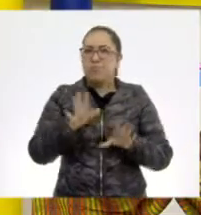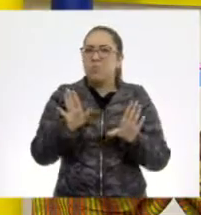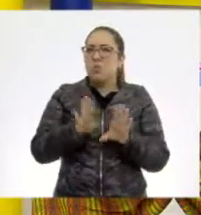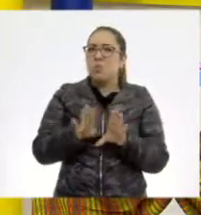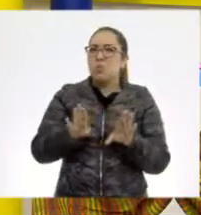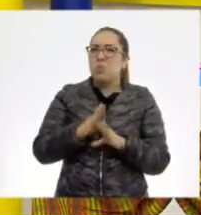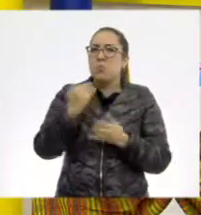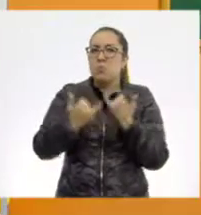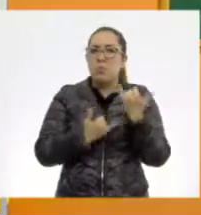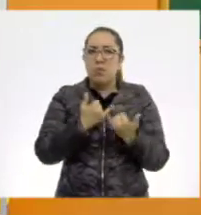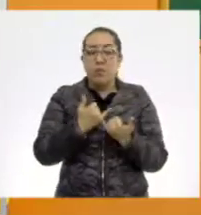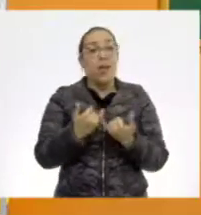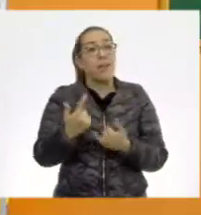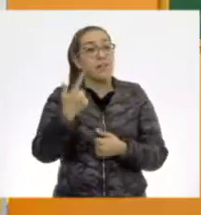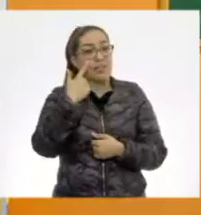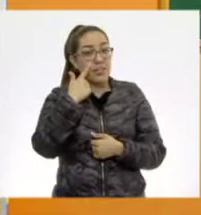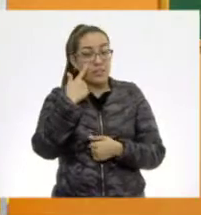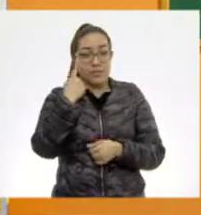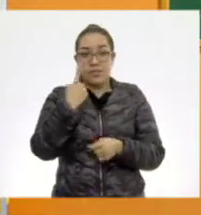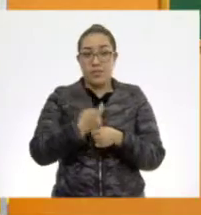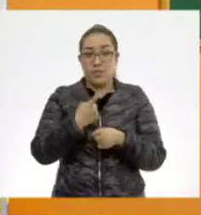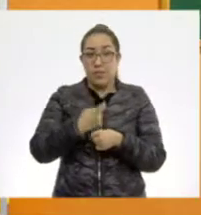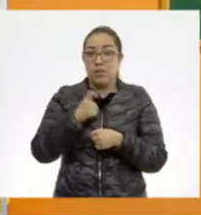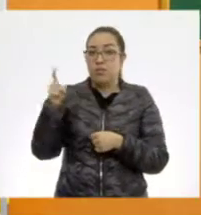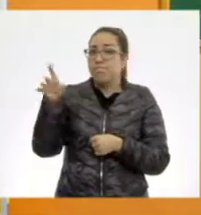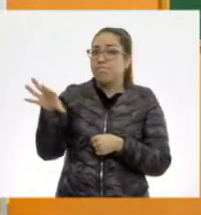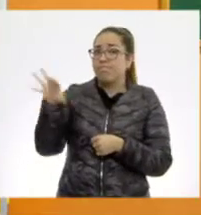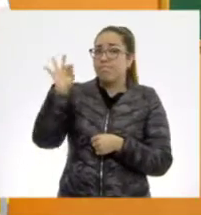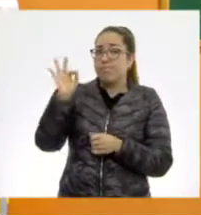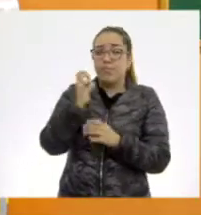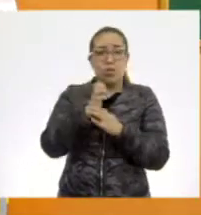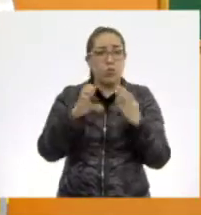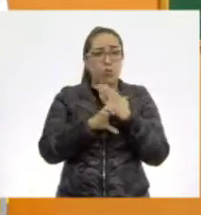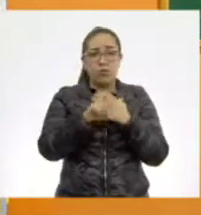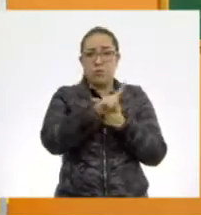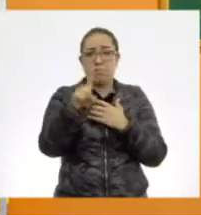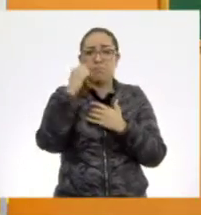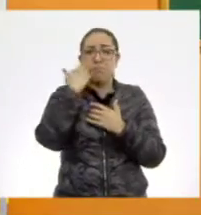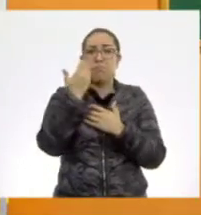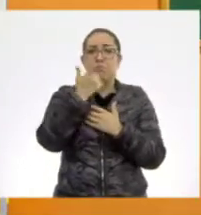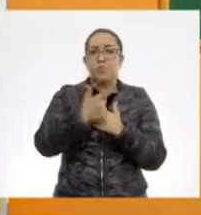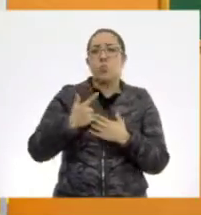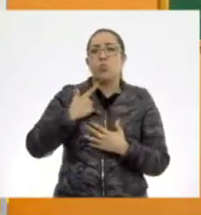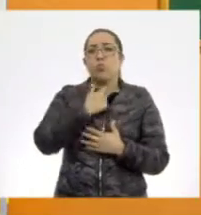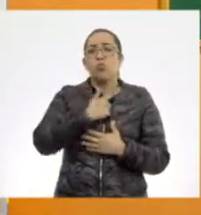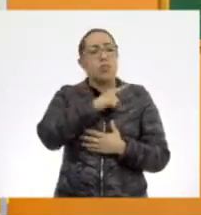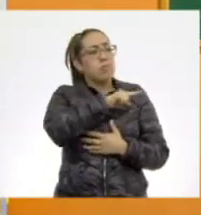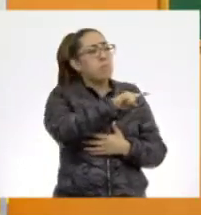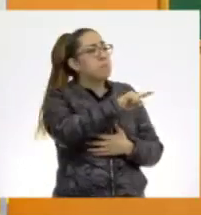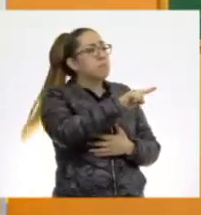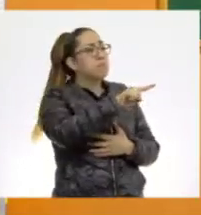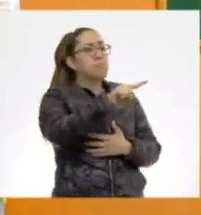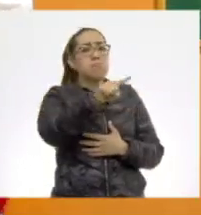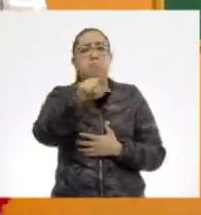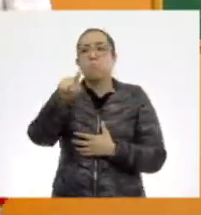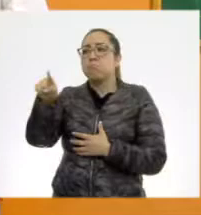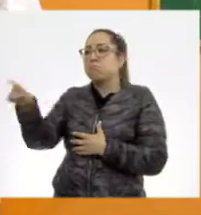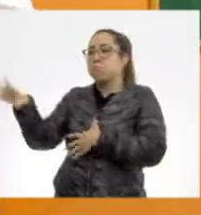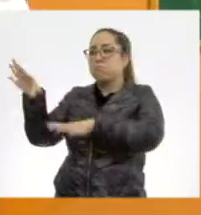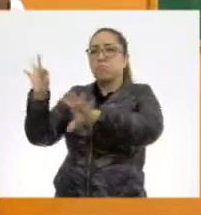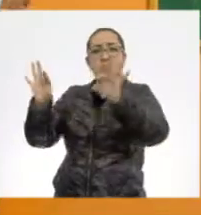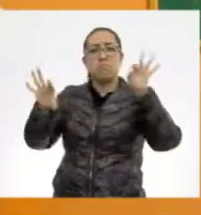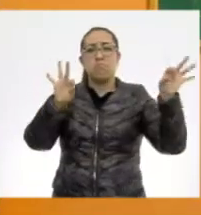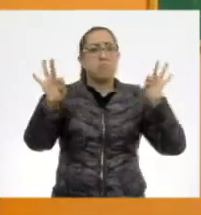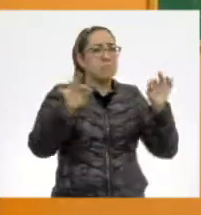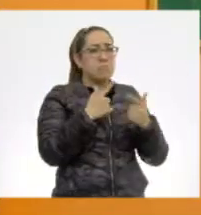eso? Ok, bien, vamos a escoger algún objeto que a ti te guste que esté alrededor. Igual, niños y niñas en casa, vamos a utilizar los